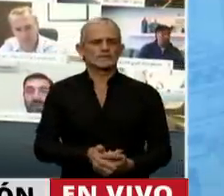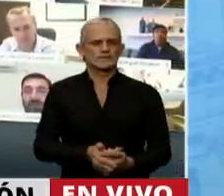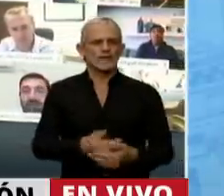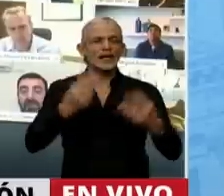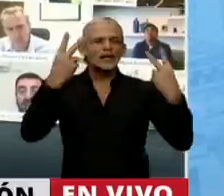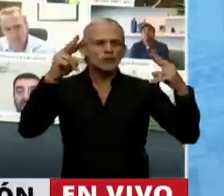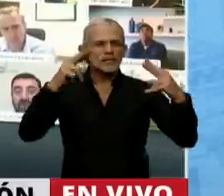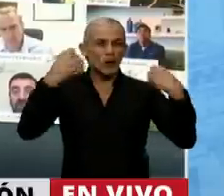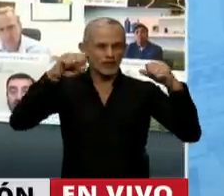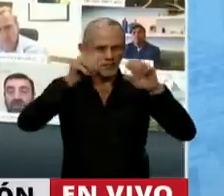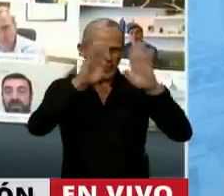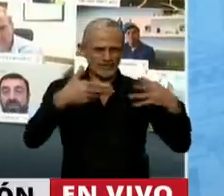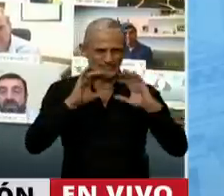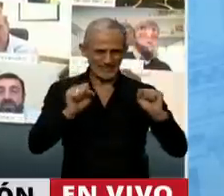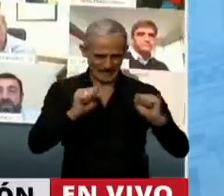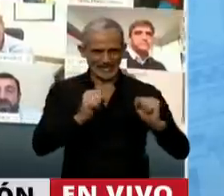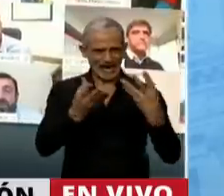de Turismo y Deporte.